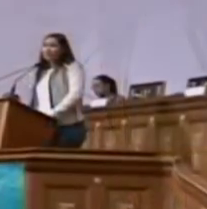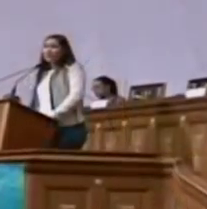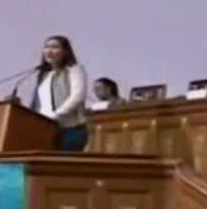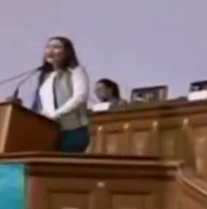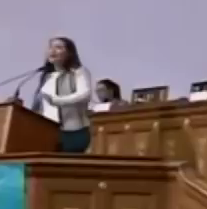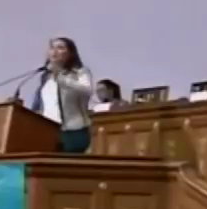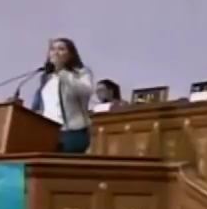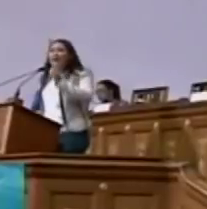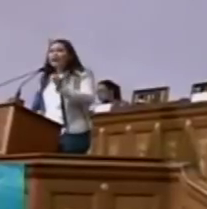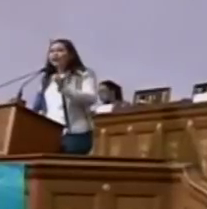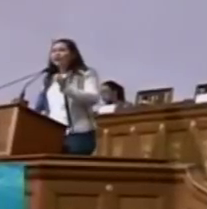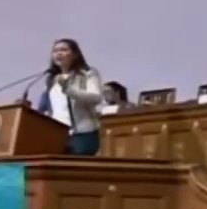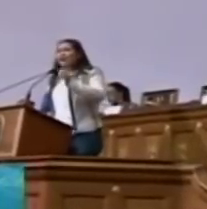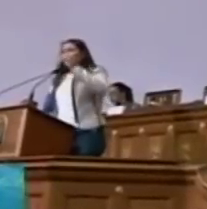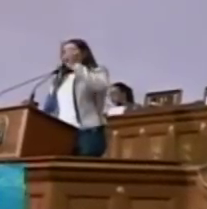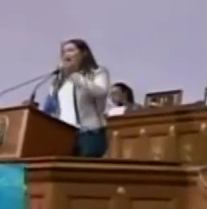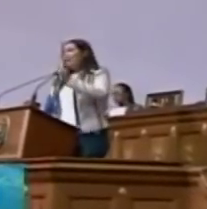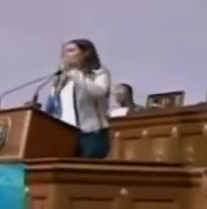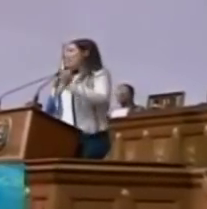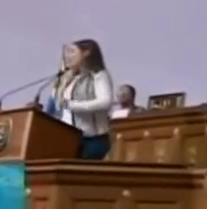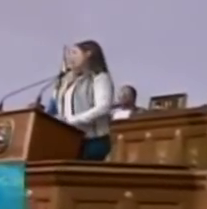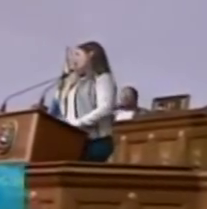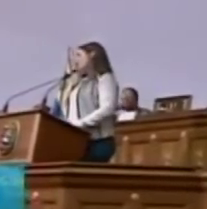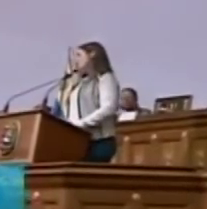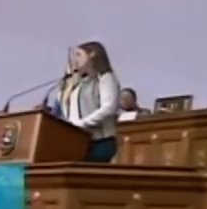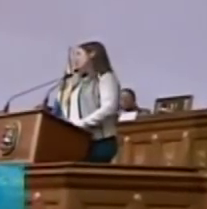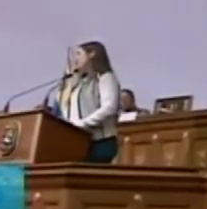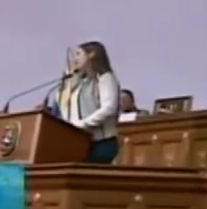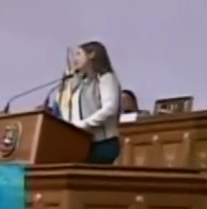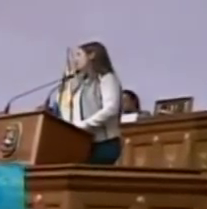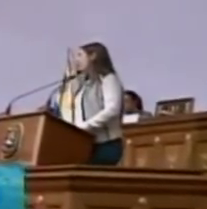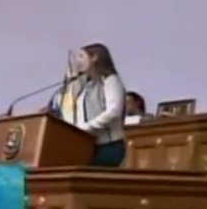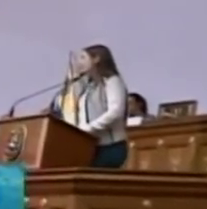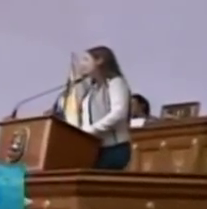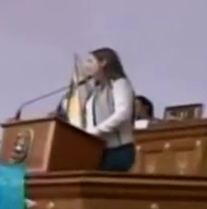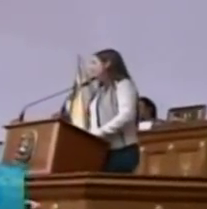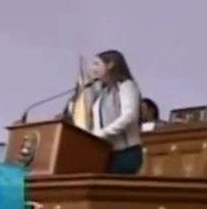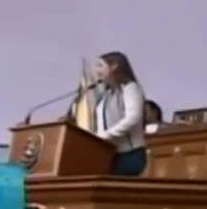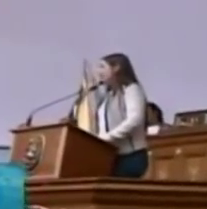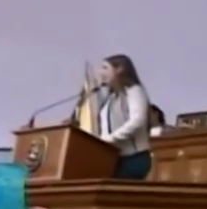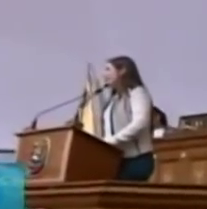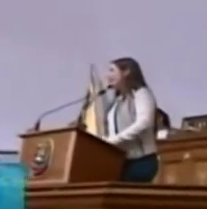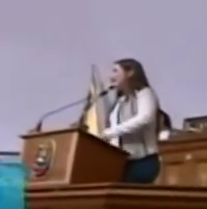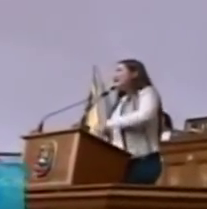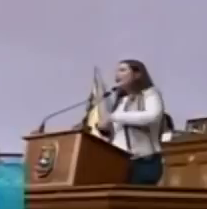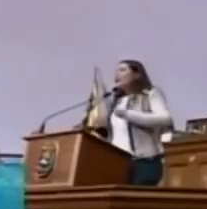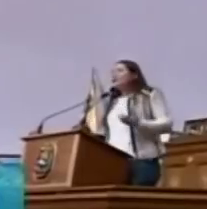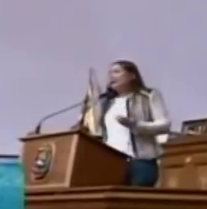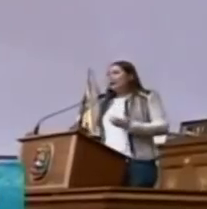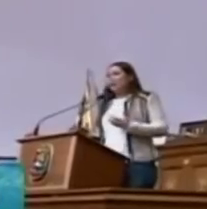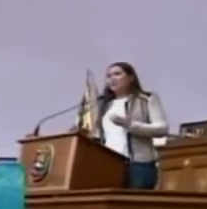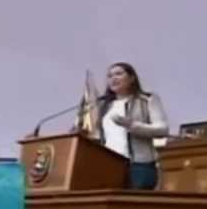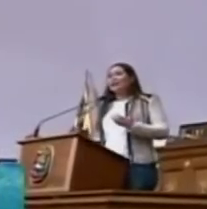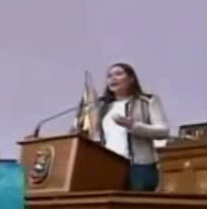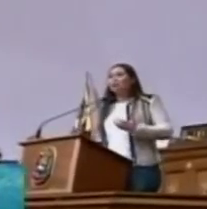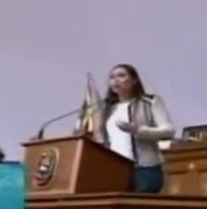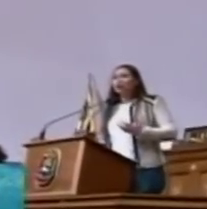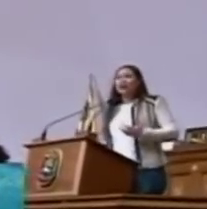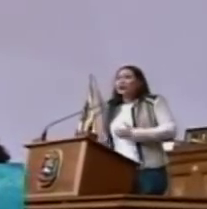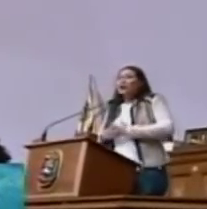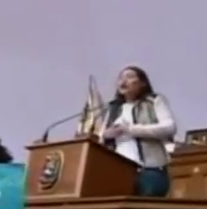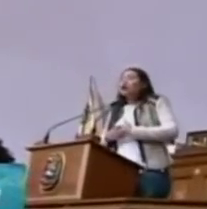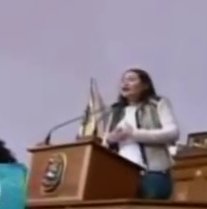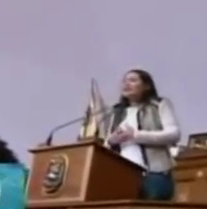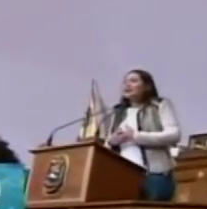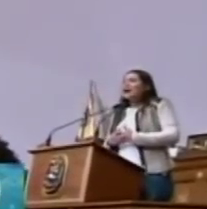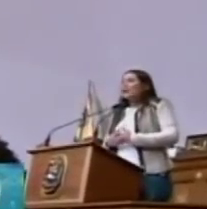JPSU. Era el primero que llegaba a hablarnos de la coyuntura internacional y que nos hablaba claramente de lo que pasaba en el